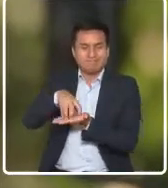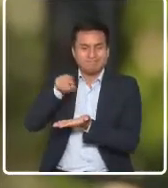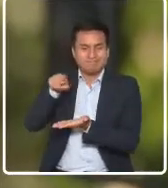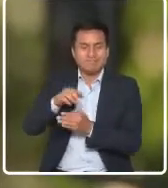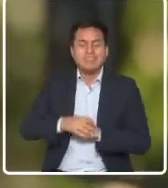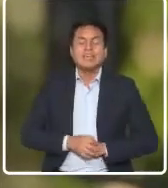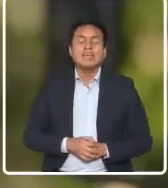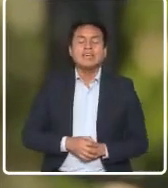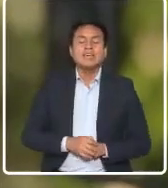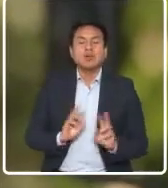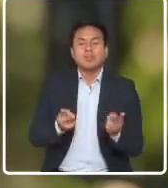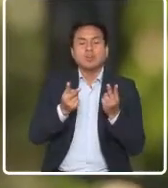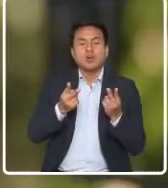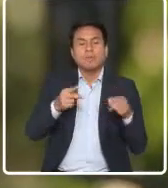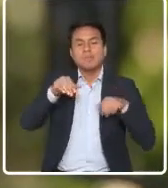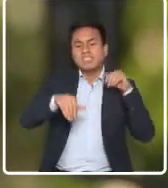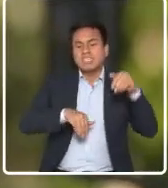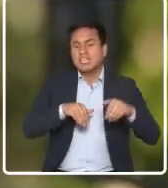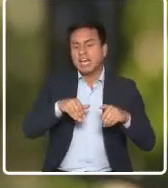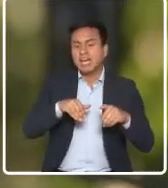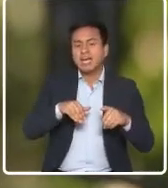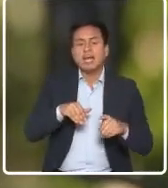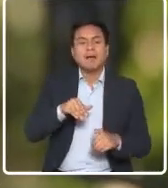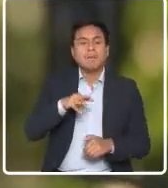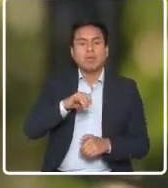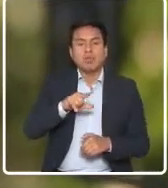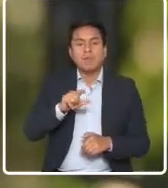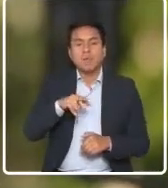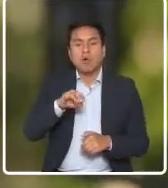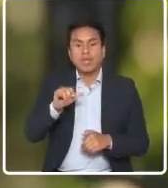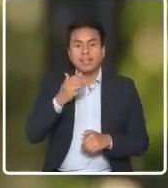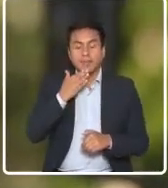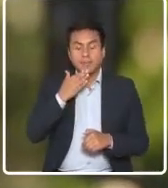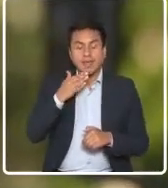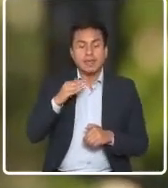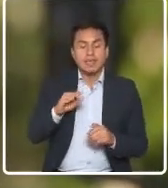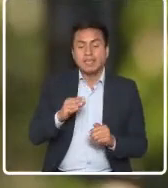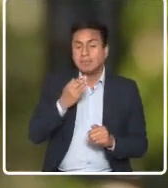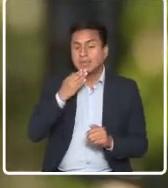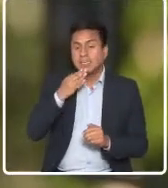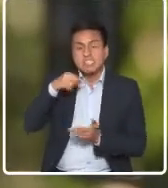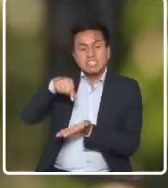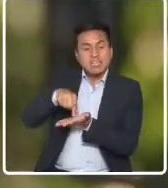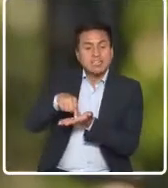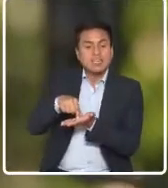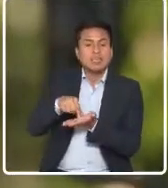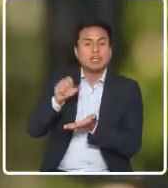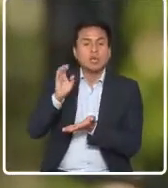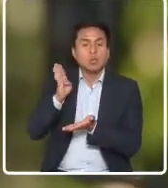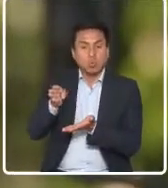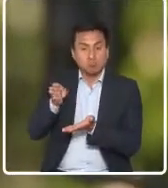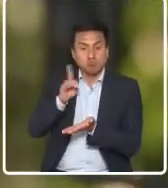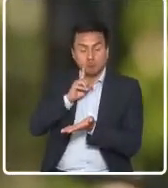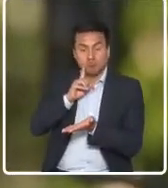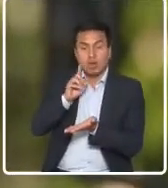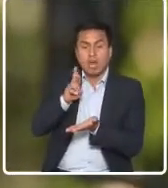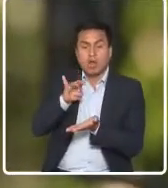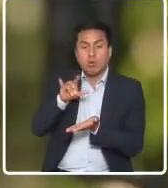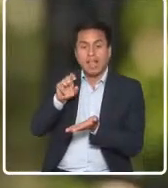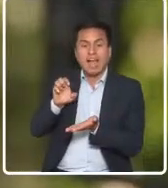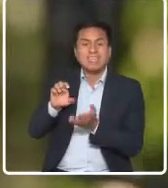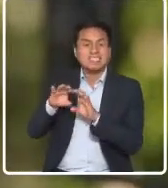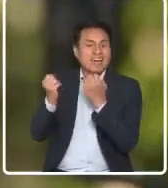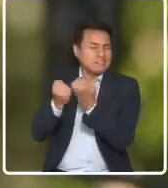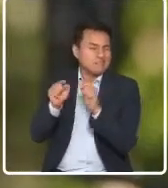La recuperación de la piscina del Estadio Manuel Moya Medel y de la sede del Club de Rayuela Estadio. La